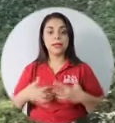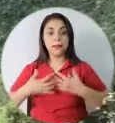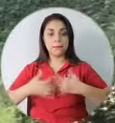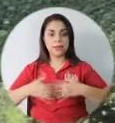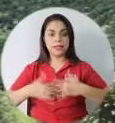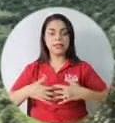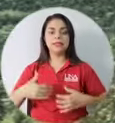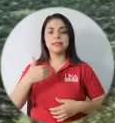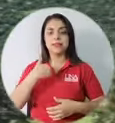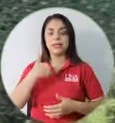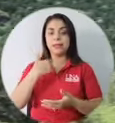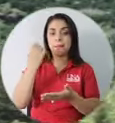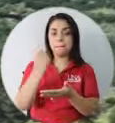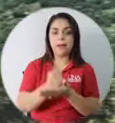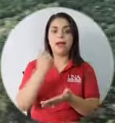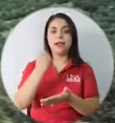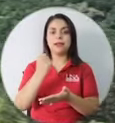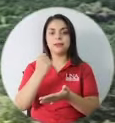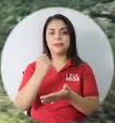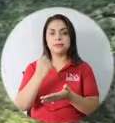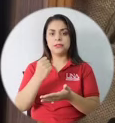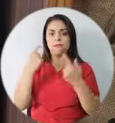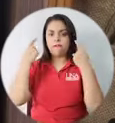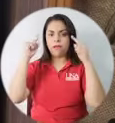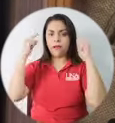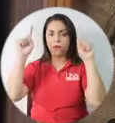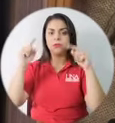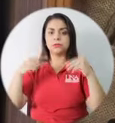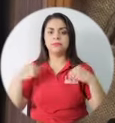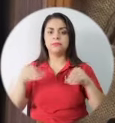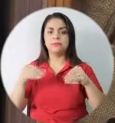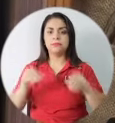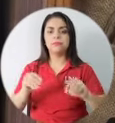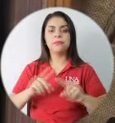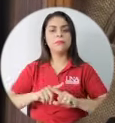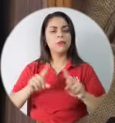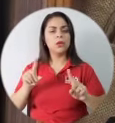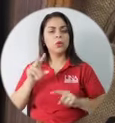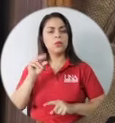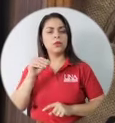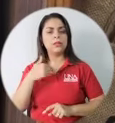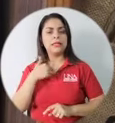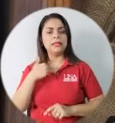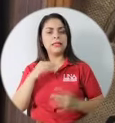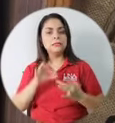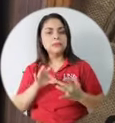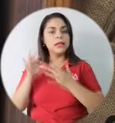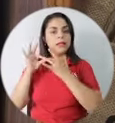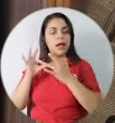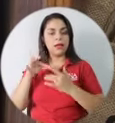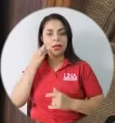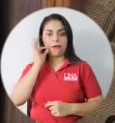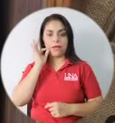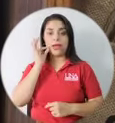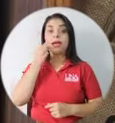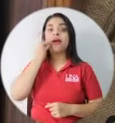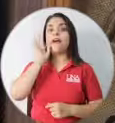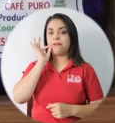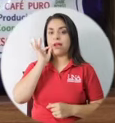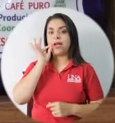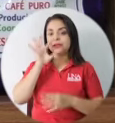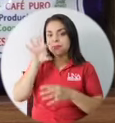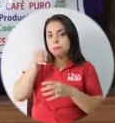empresas que tienen marcas, que tienen mucha presencia en el mercado, pero que no son empresas especializadas en café. El café es